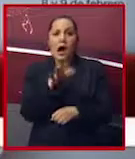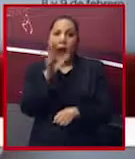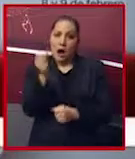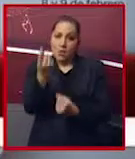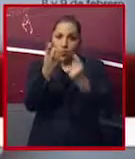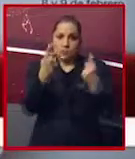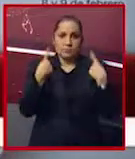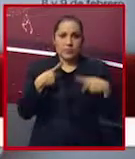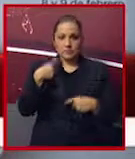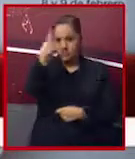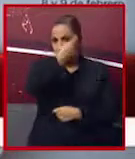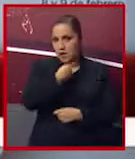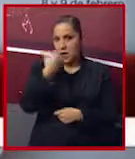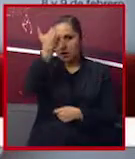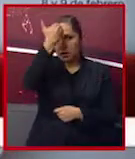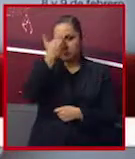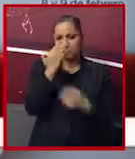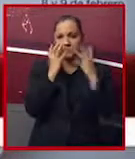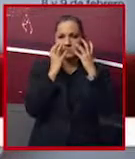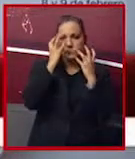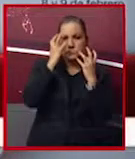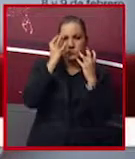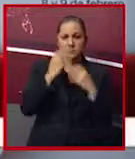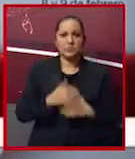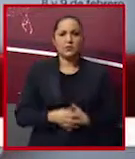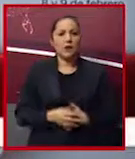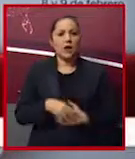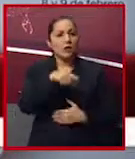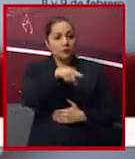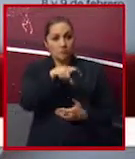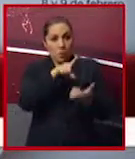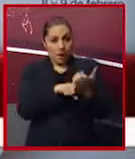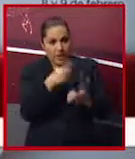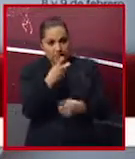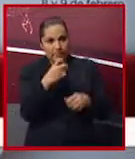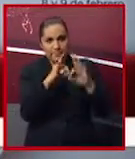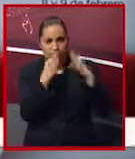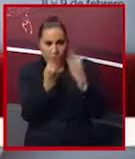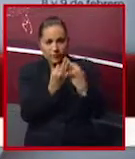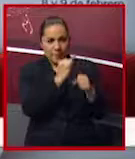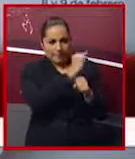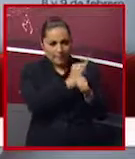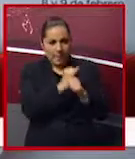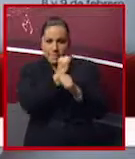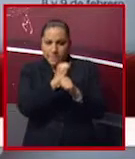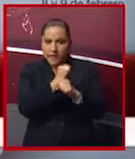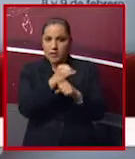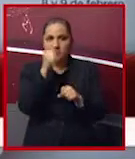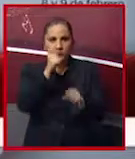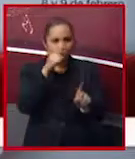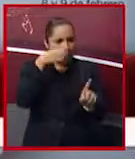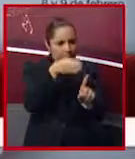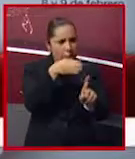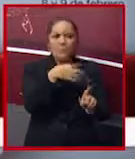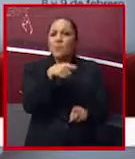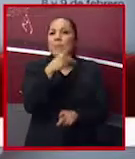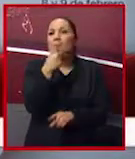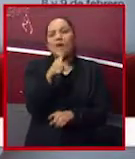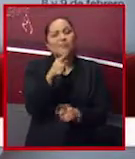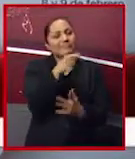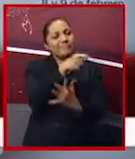dar. La forma faringo-cervicobraquial, que es otra forma, les menciono que todas estas son formas extremadamente raras,